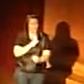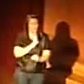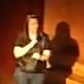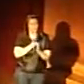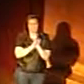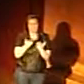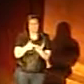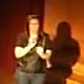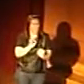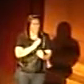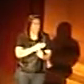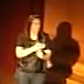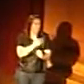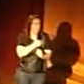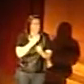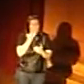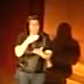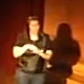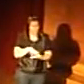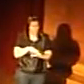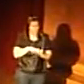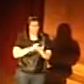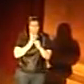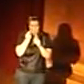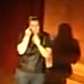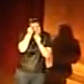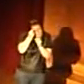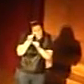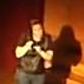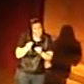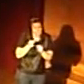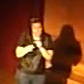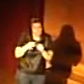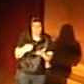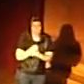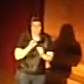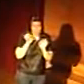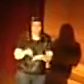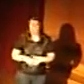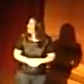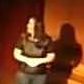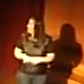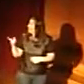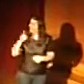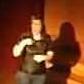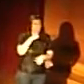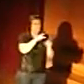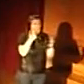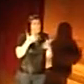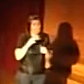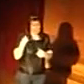lo menos de delectación de estos paisajes del pasado hay además también por parte de estos artistas de Esta generación un